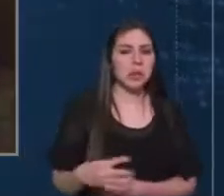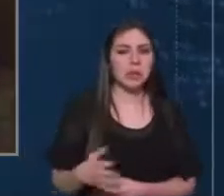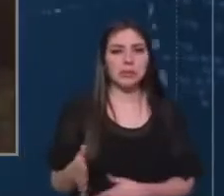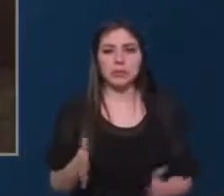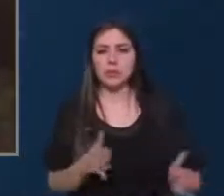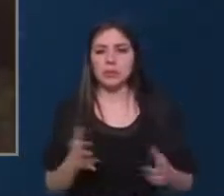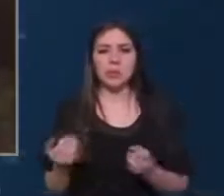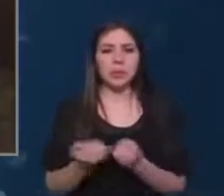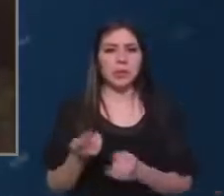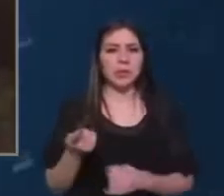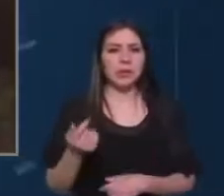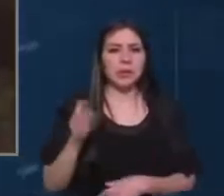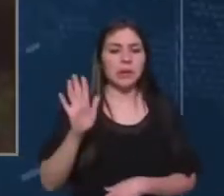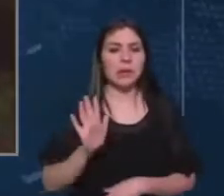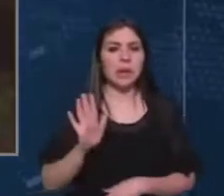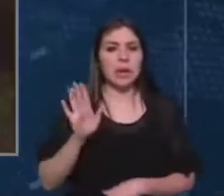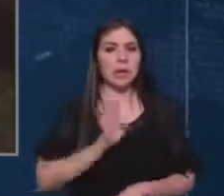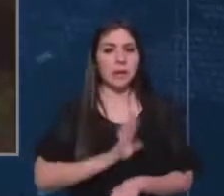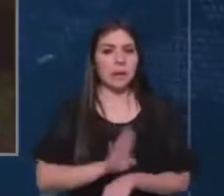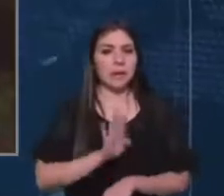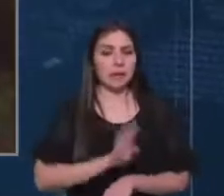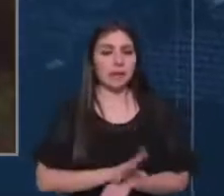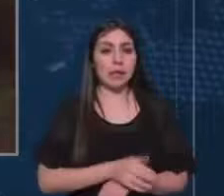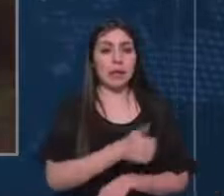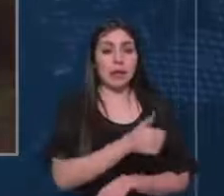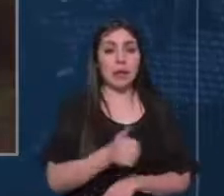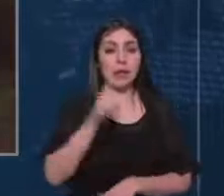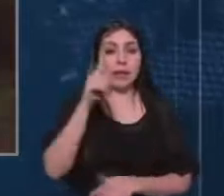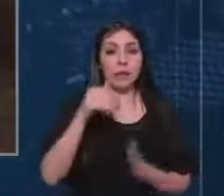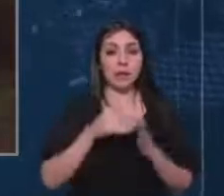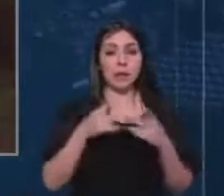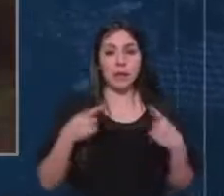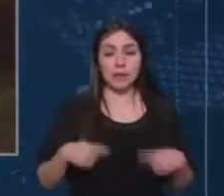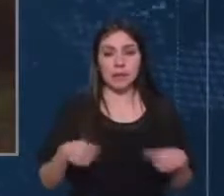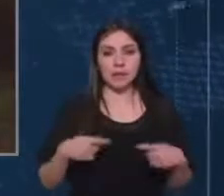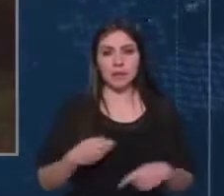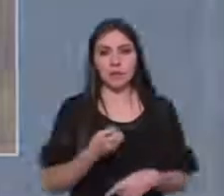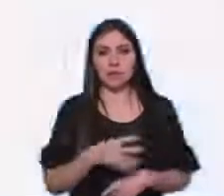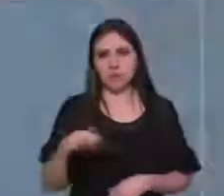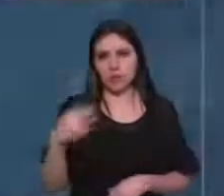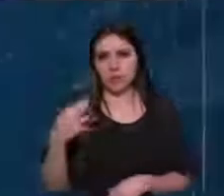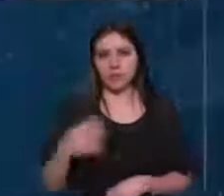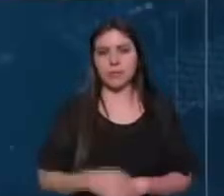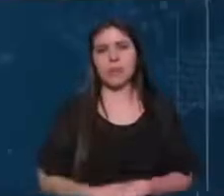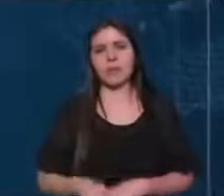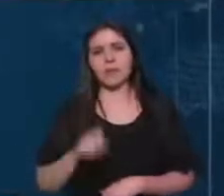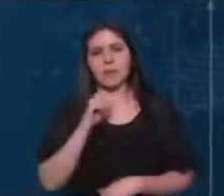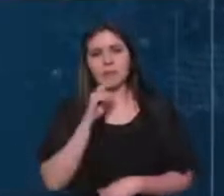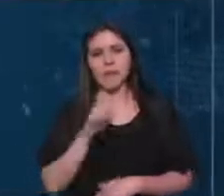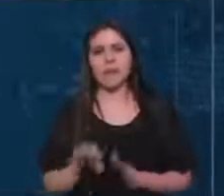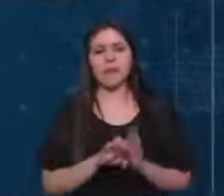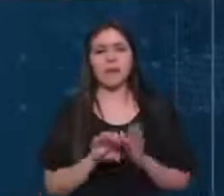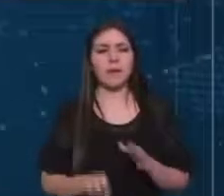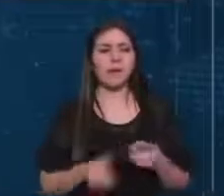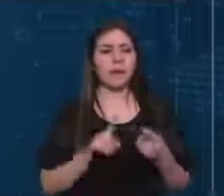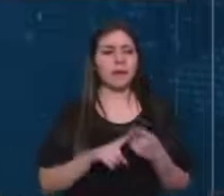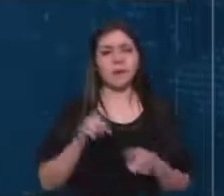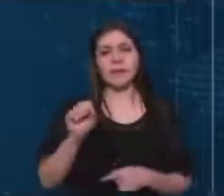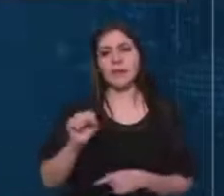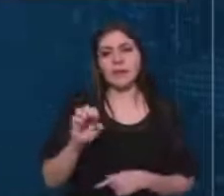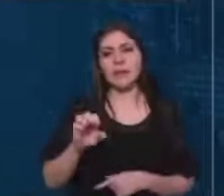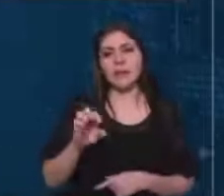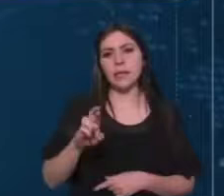a la de Brasil, ¿no? Las muertes por cada 1000 habitantes. También influyen otros factores, ¿no? O sea, en el caso de Serbia